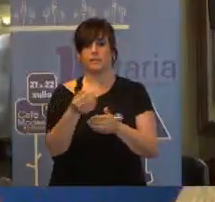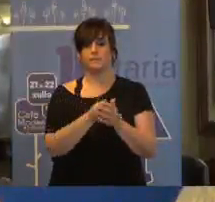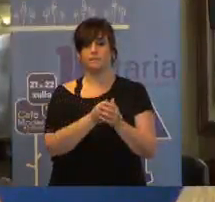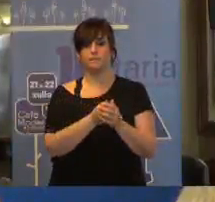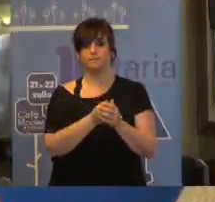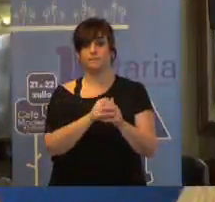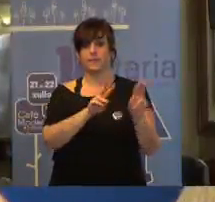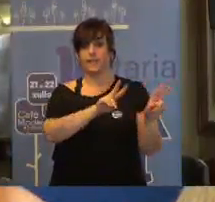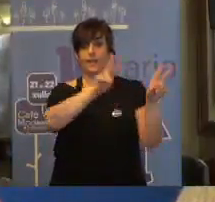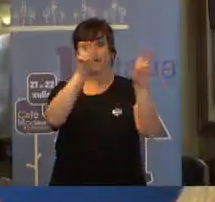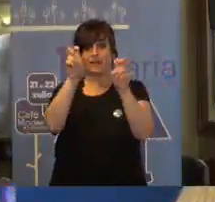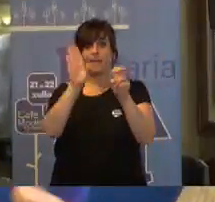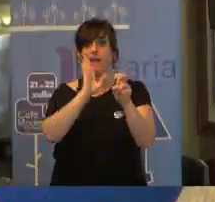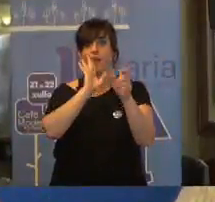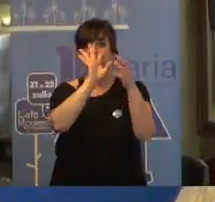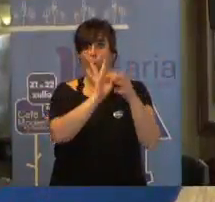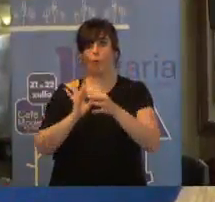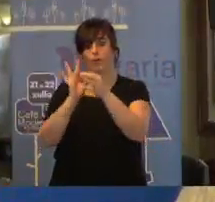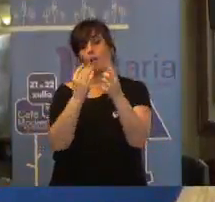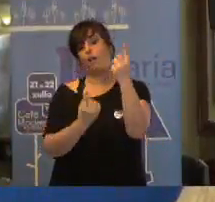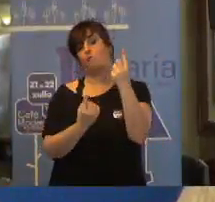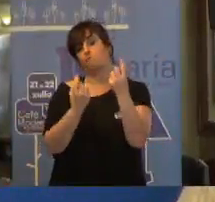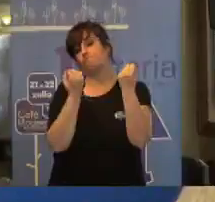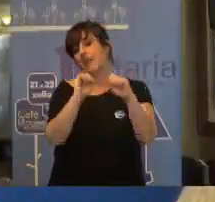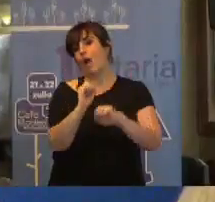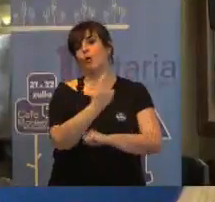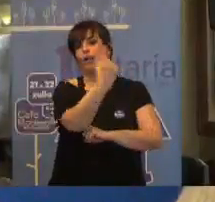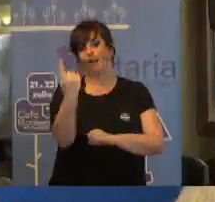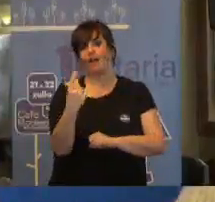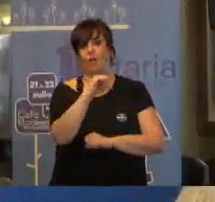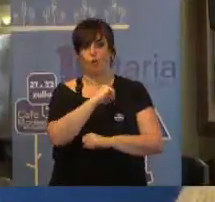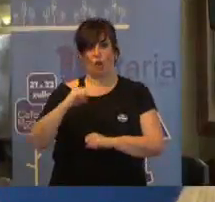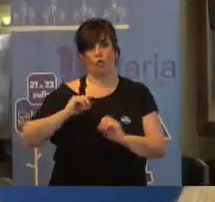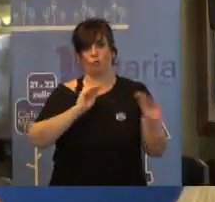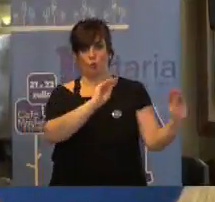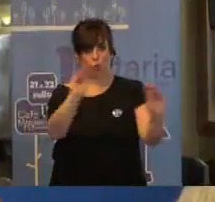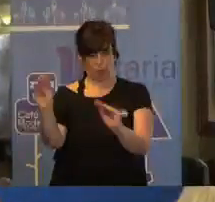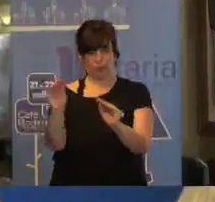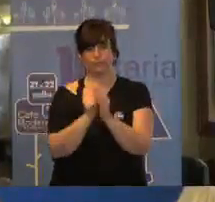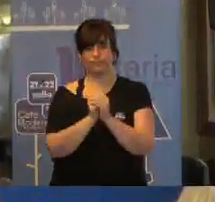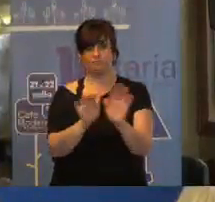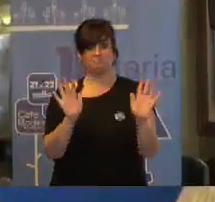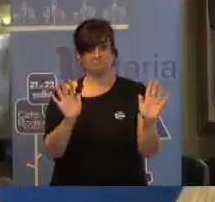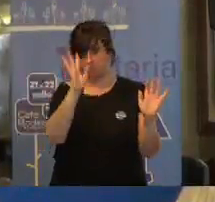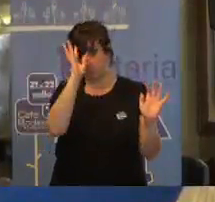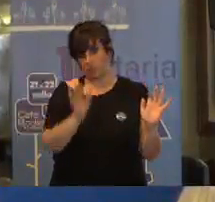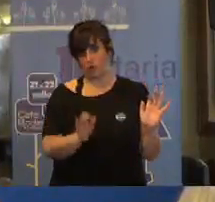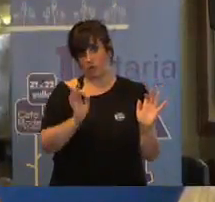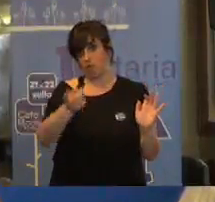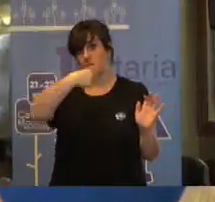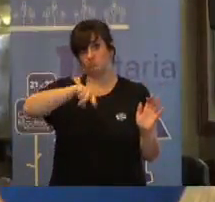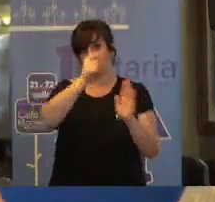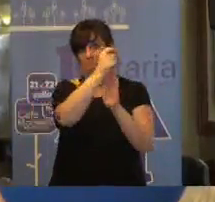nos unían, inda que cada un ten autonomía e traballa de xeito totalmente autónomo na súa localidade, pero evidentemente compartimos os